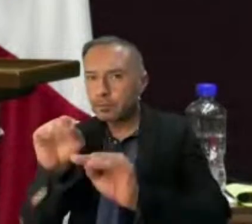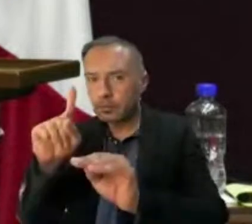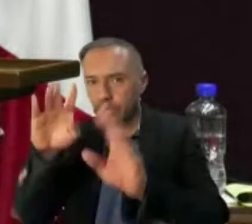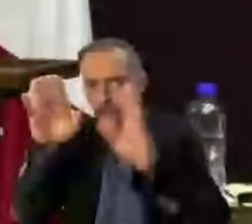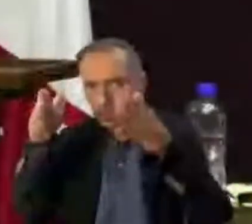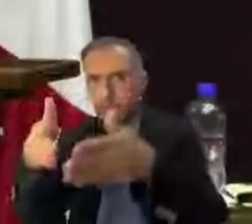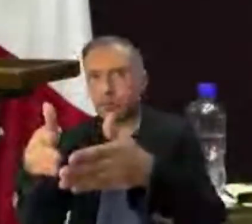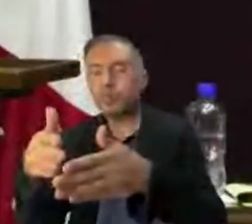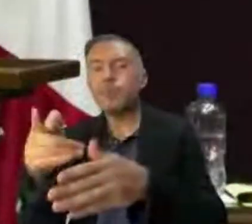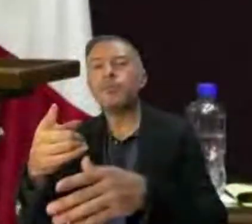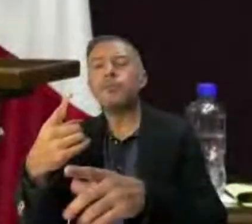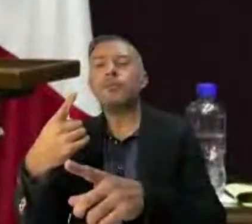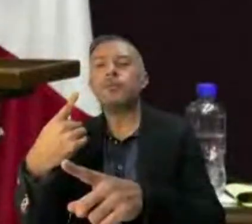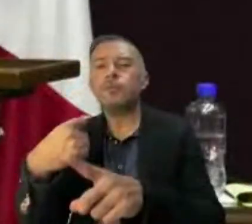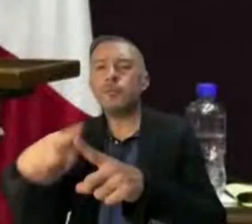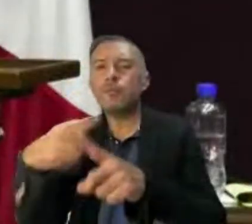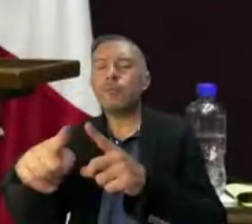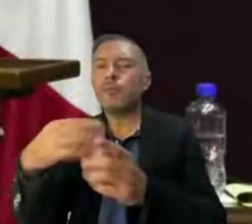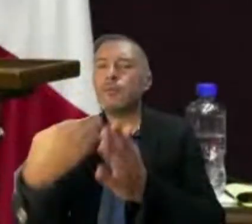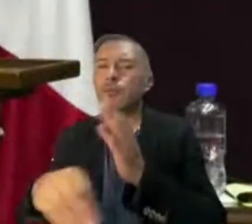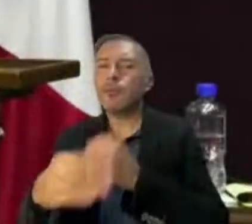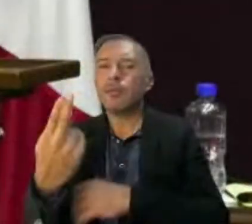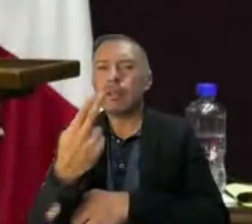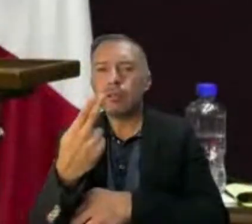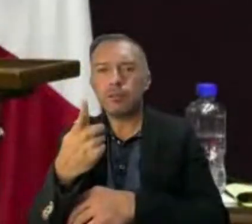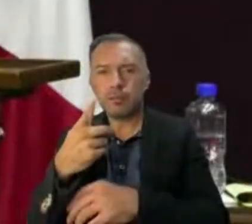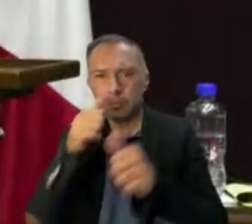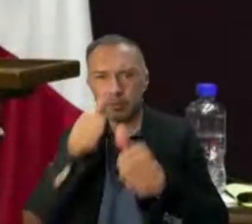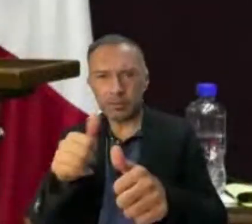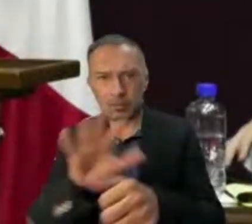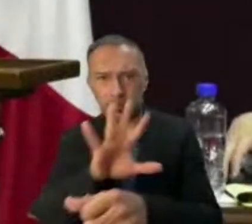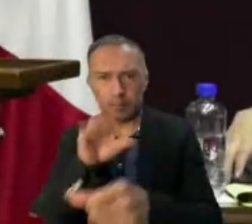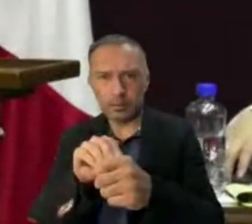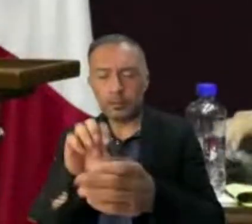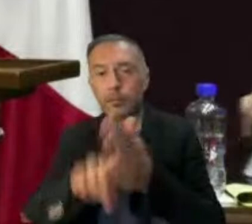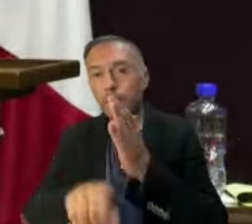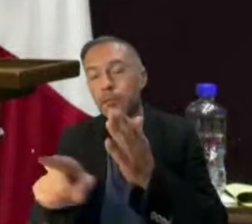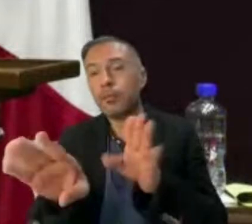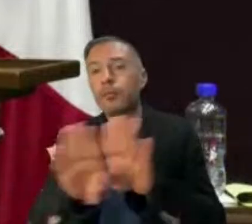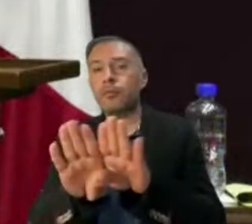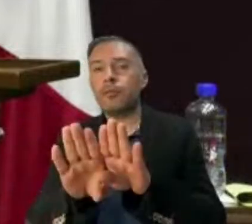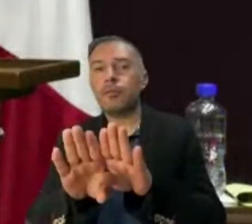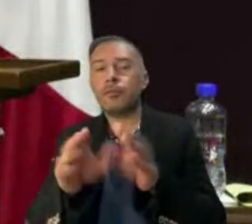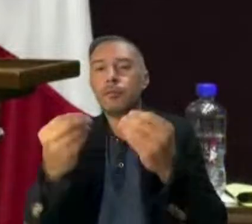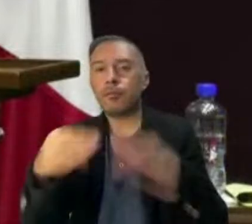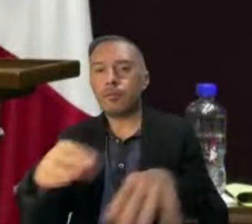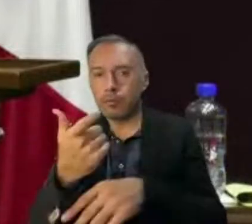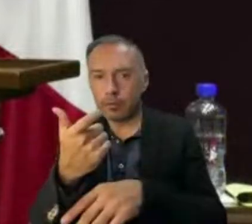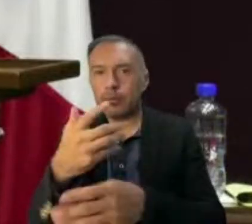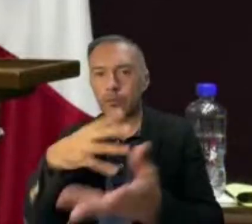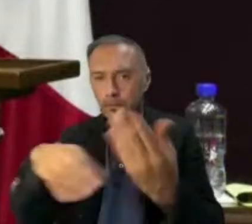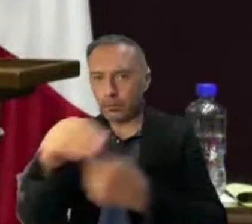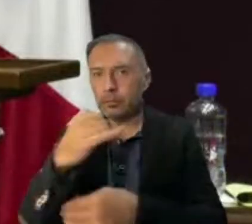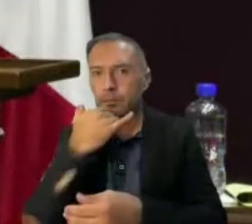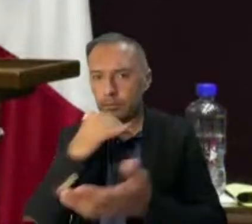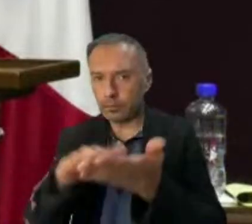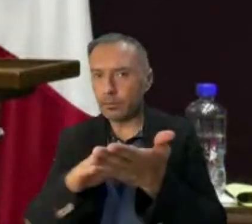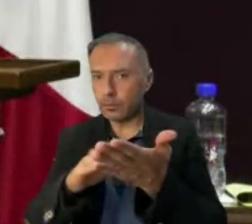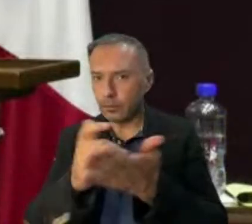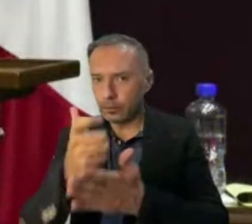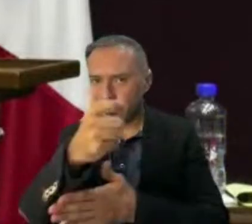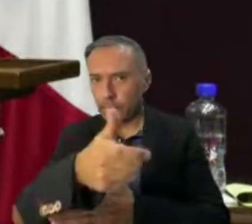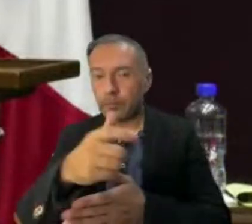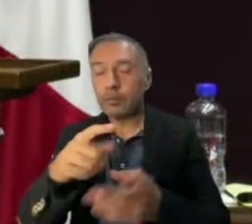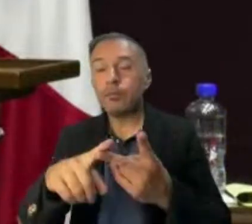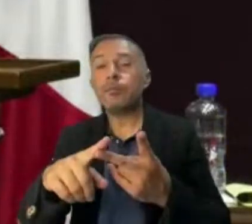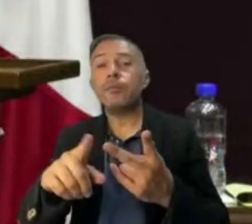una de las necesidades, como puede ser una compensación económica, servicios de atención